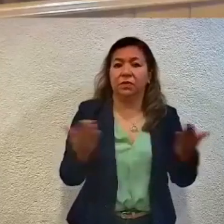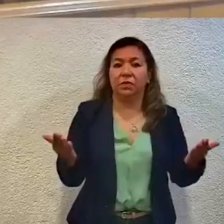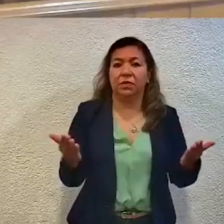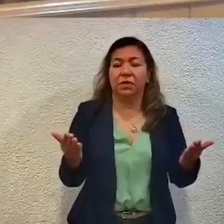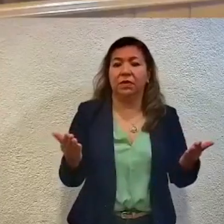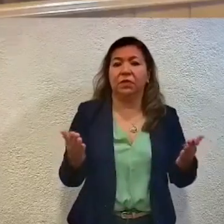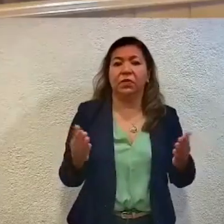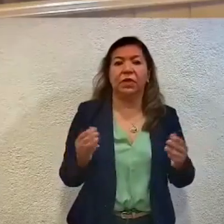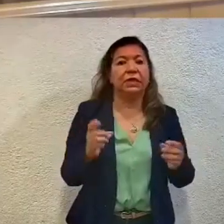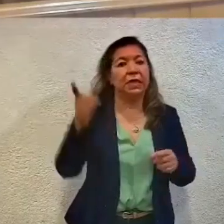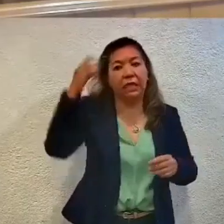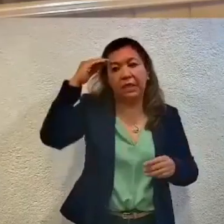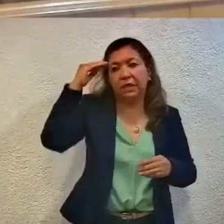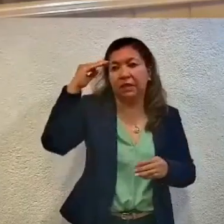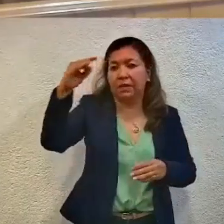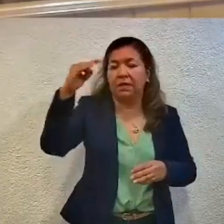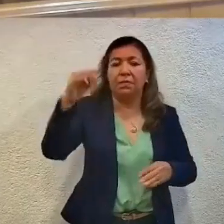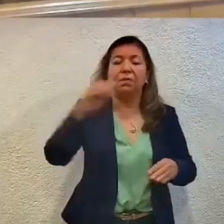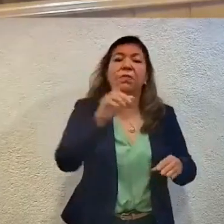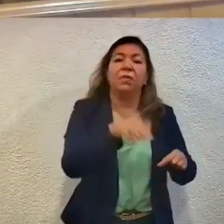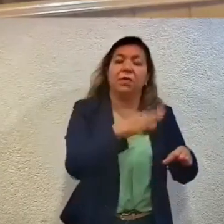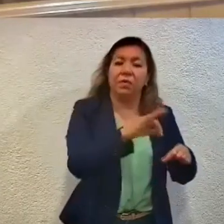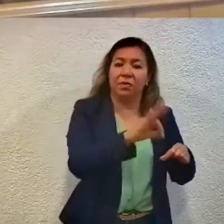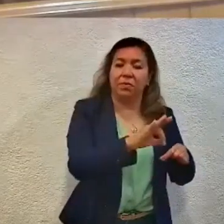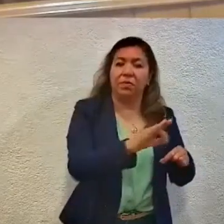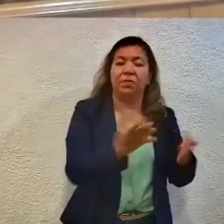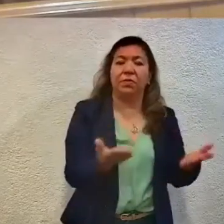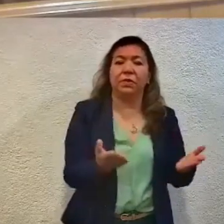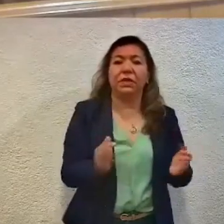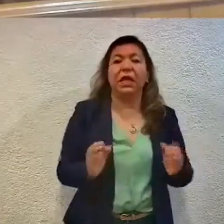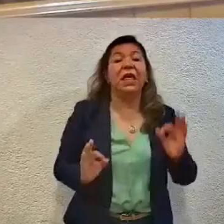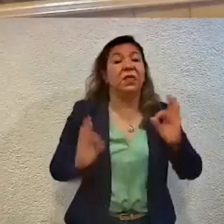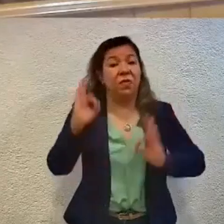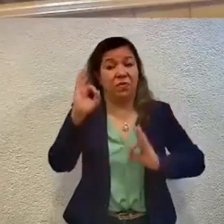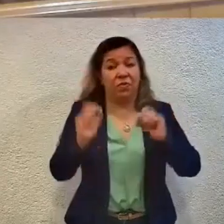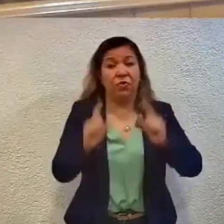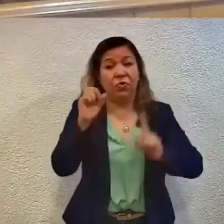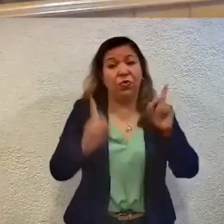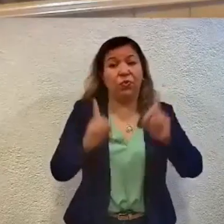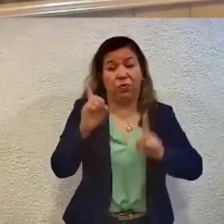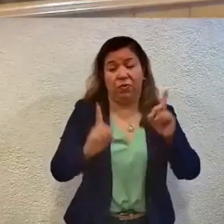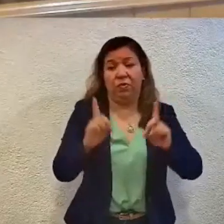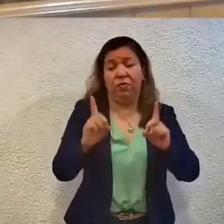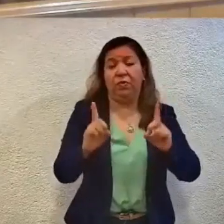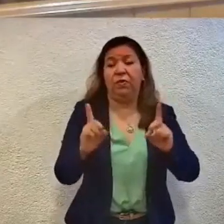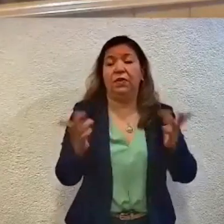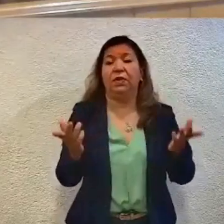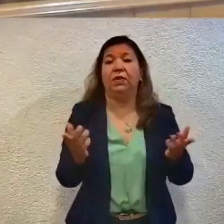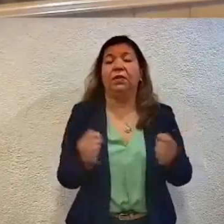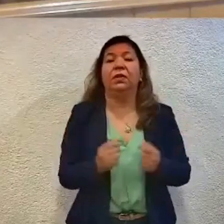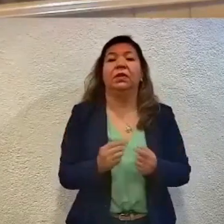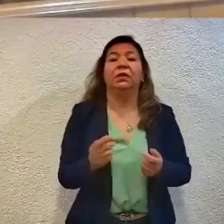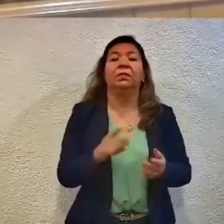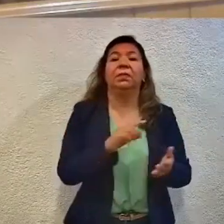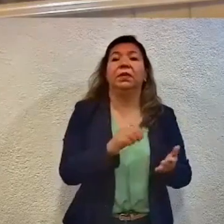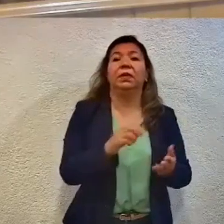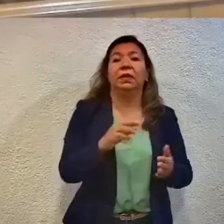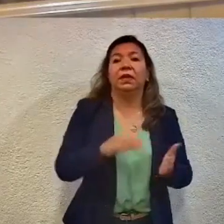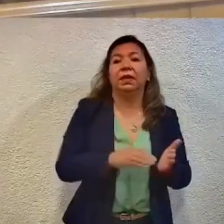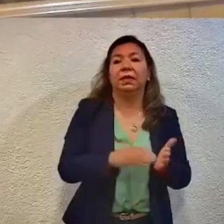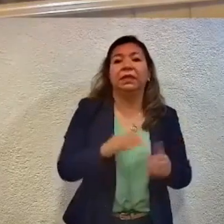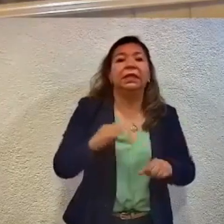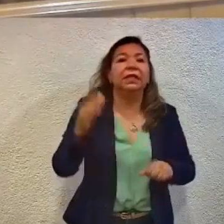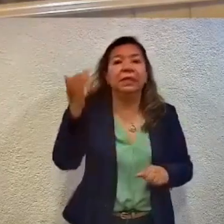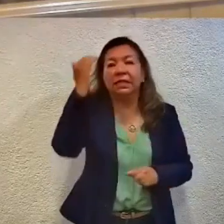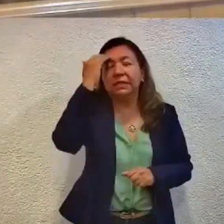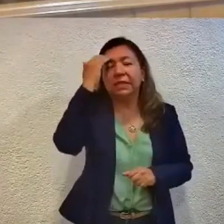jornada electoral que en forma evidente ponen en duda la certeza de la votación y son determinantes para el resultado de la elección del